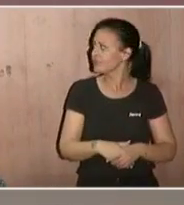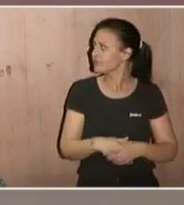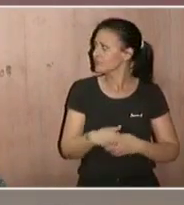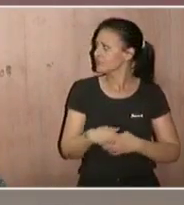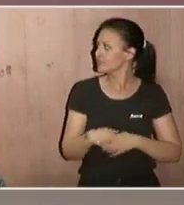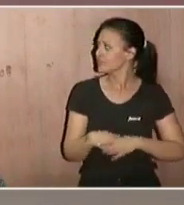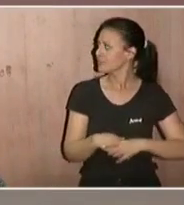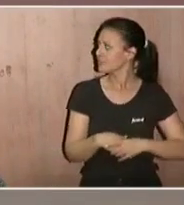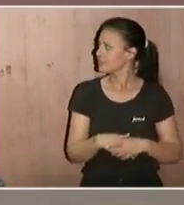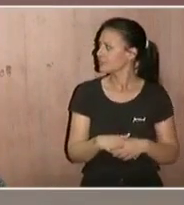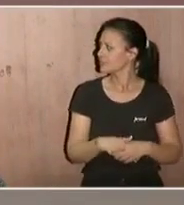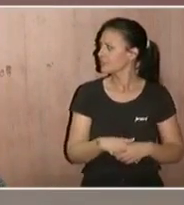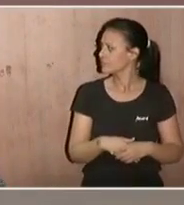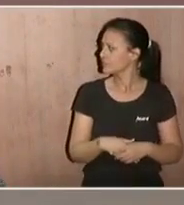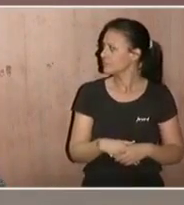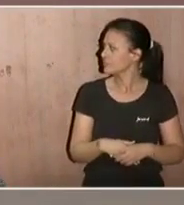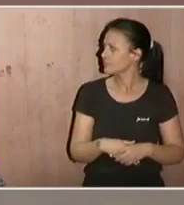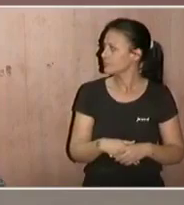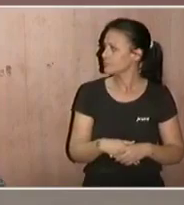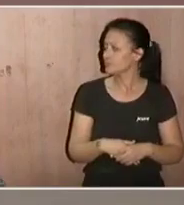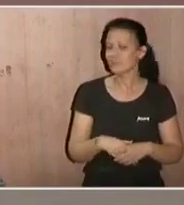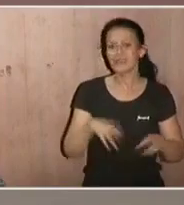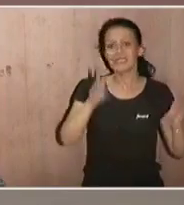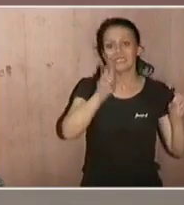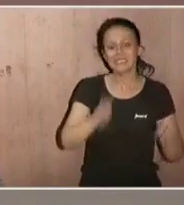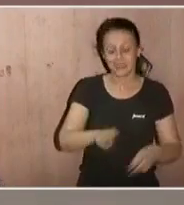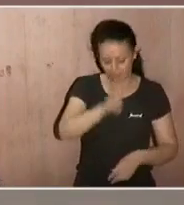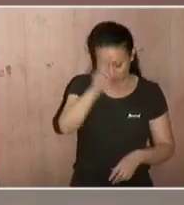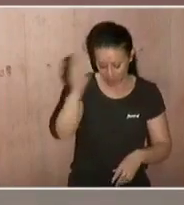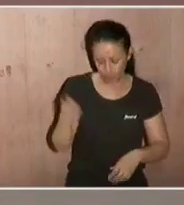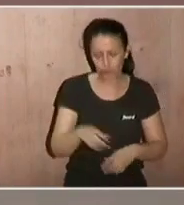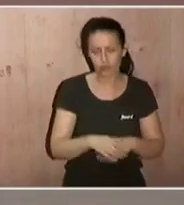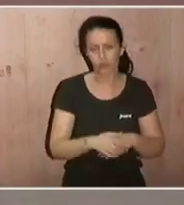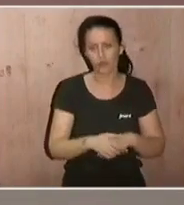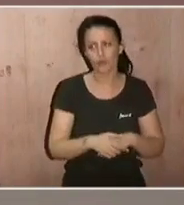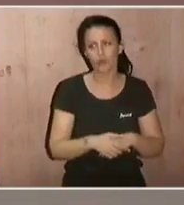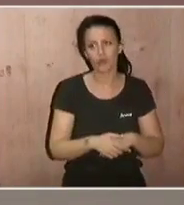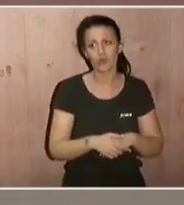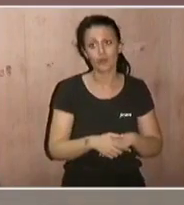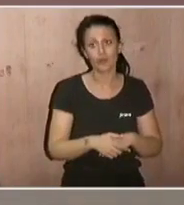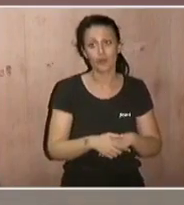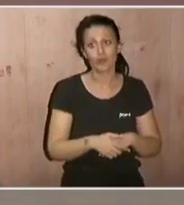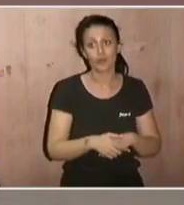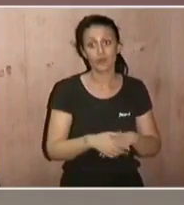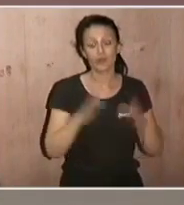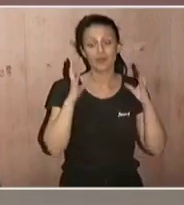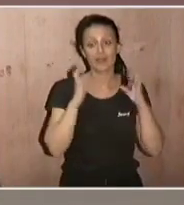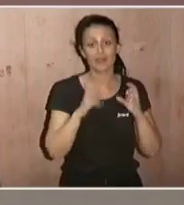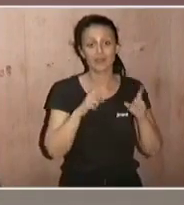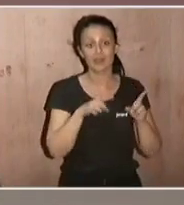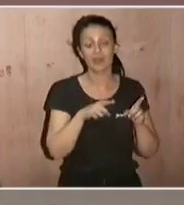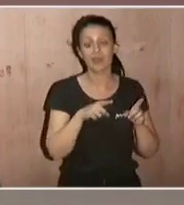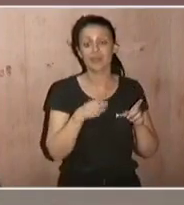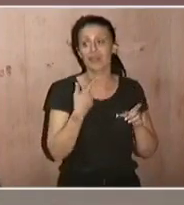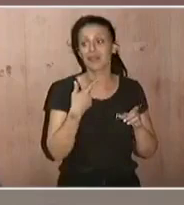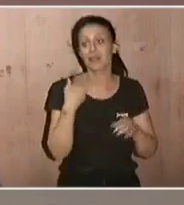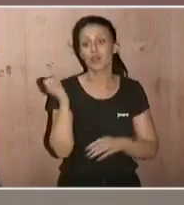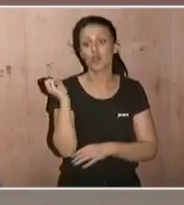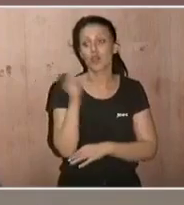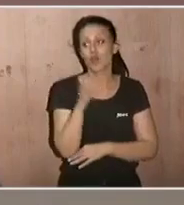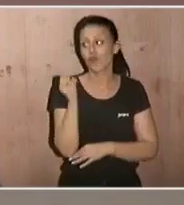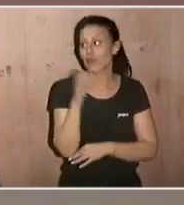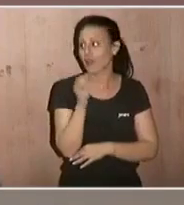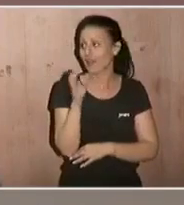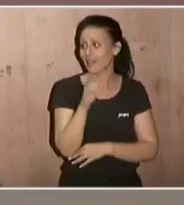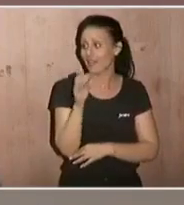otro de los temas que he cultivado, es que te viene con la cátedra, es el oficio de conferenciante, aunque sé que ahora